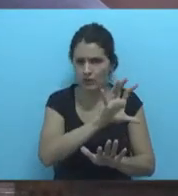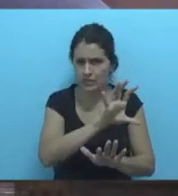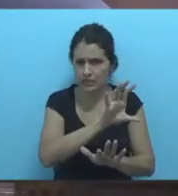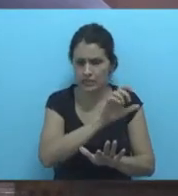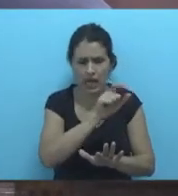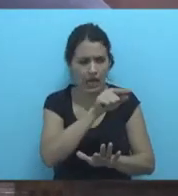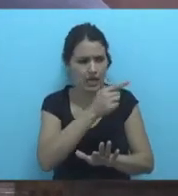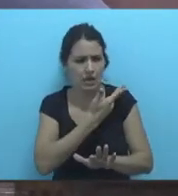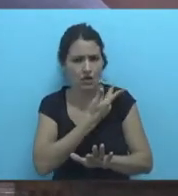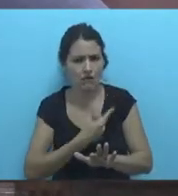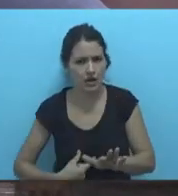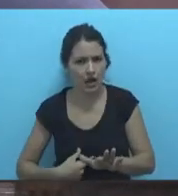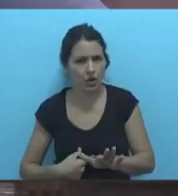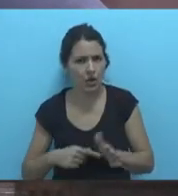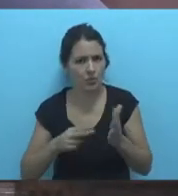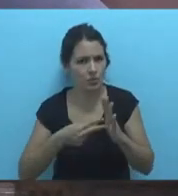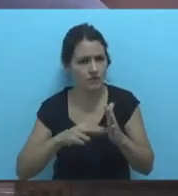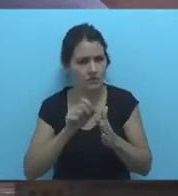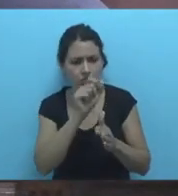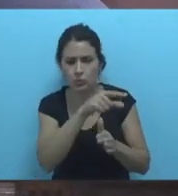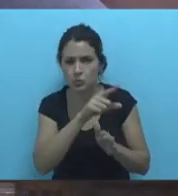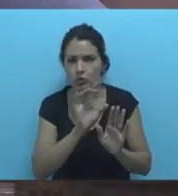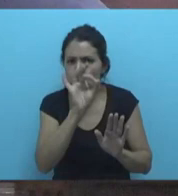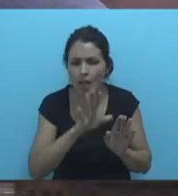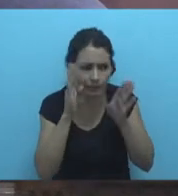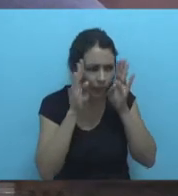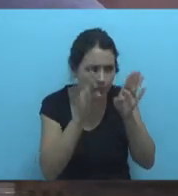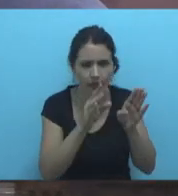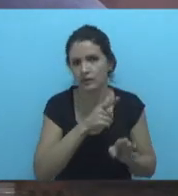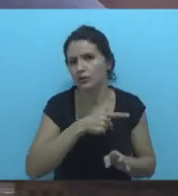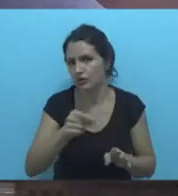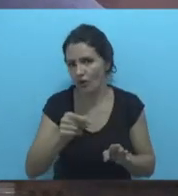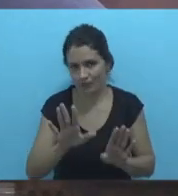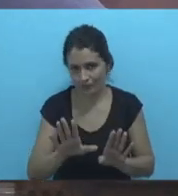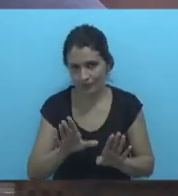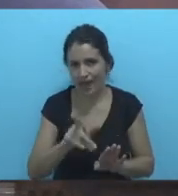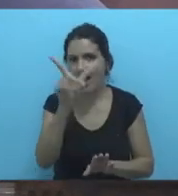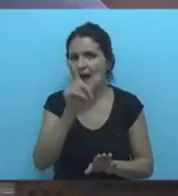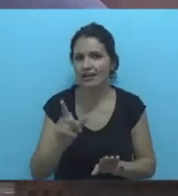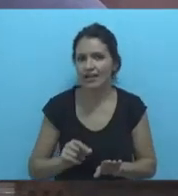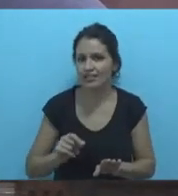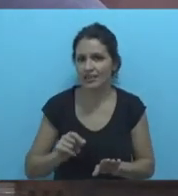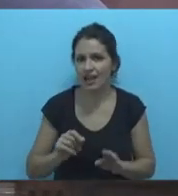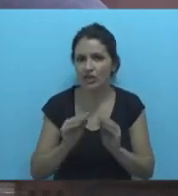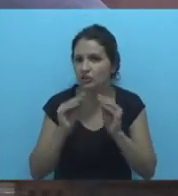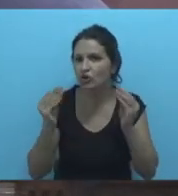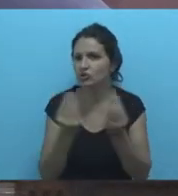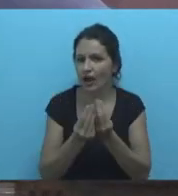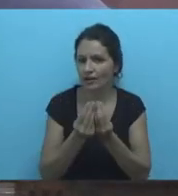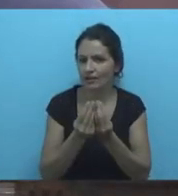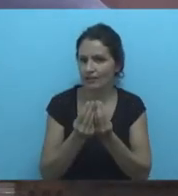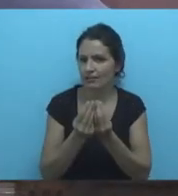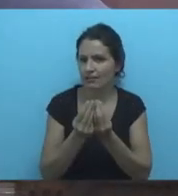Formosa, con el nivel de desigualdad que hay en la Argentina a partir de que los ricos tienen cada vez más ricos y los pobres son cada vez más